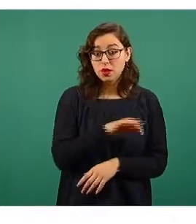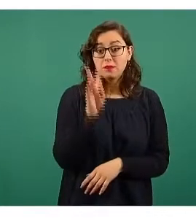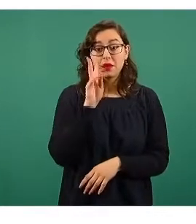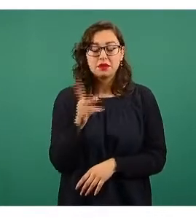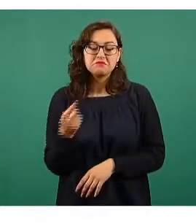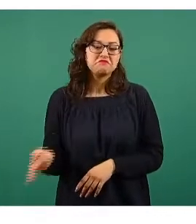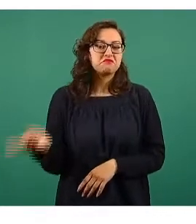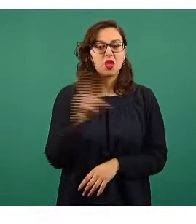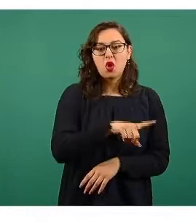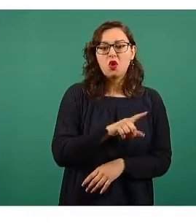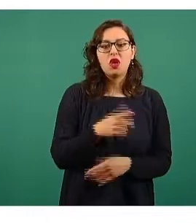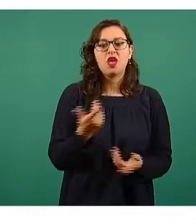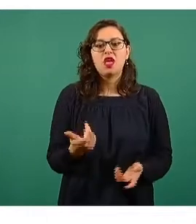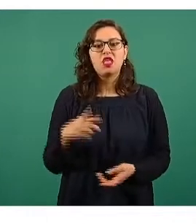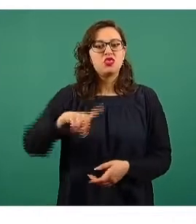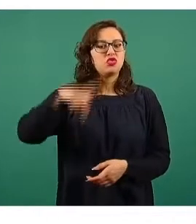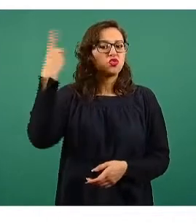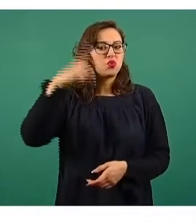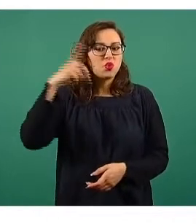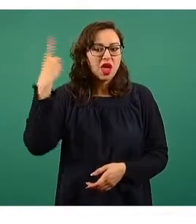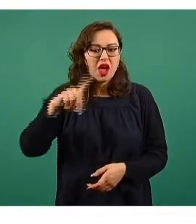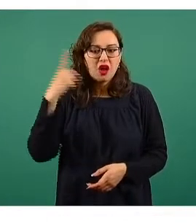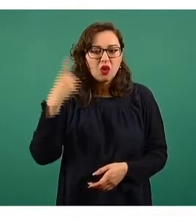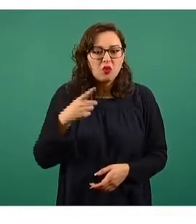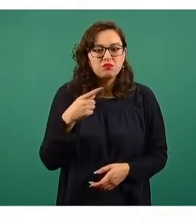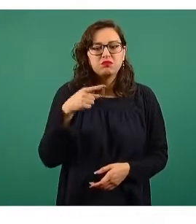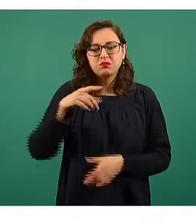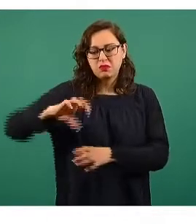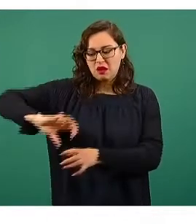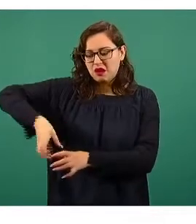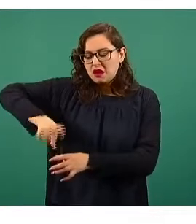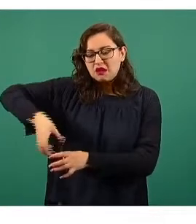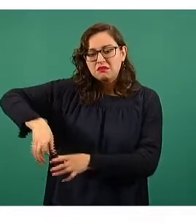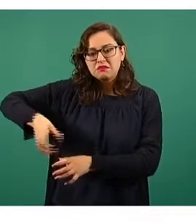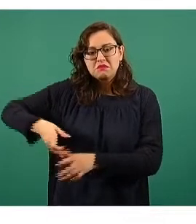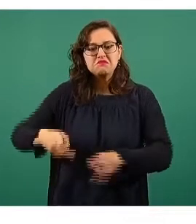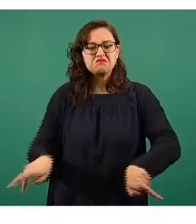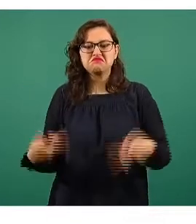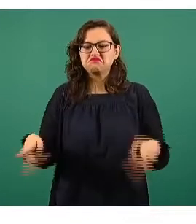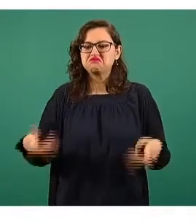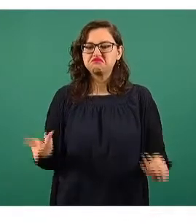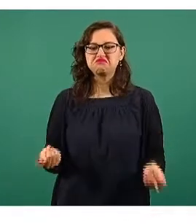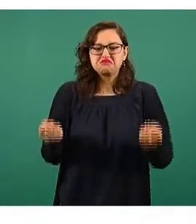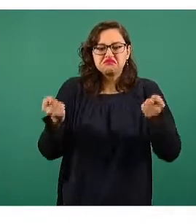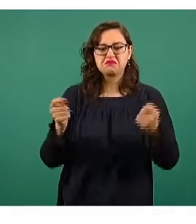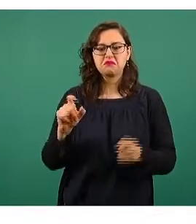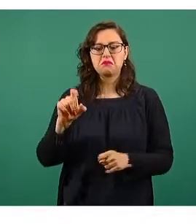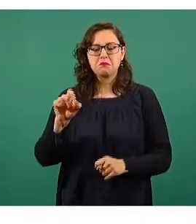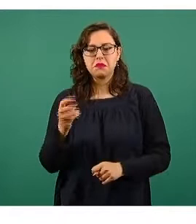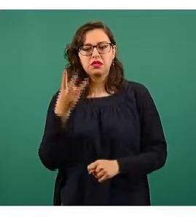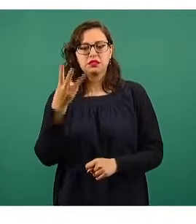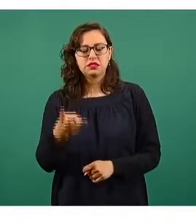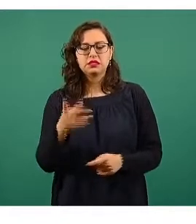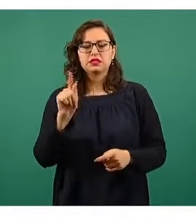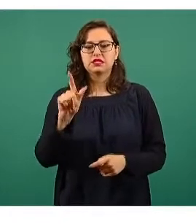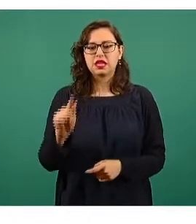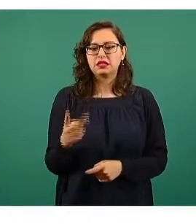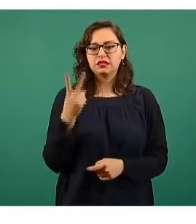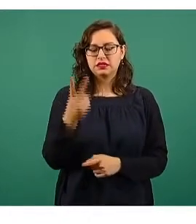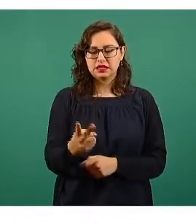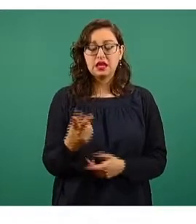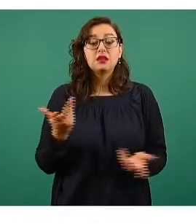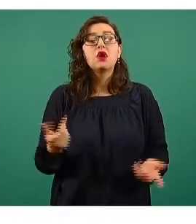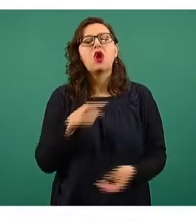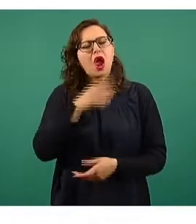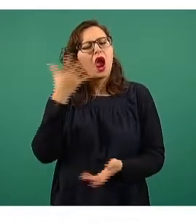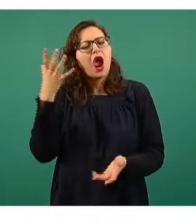hace Regiogas Lerdo en Durango, que tiene un precio al público a 23 pesos 72 centavos por kilo, y que nada más tienen